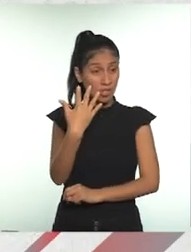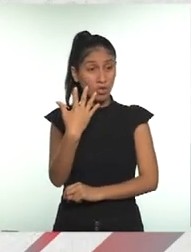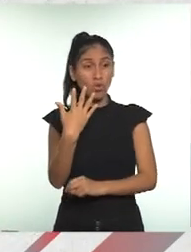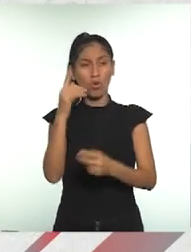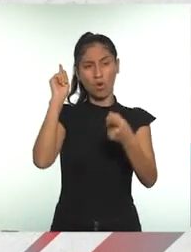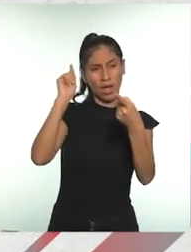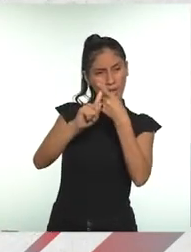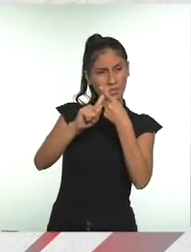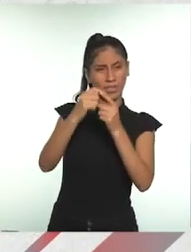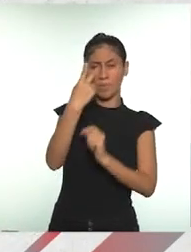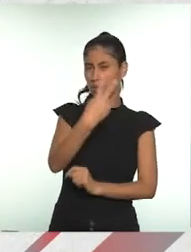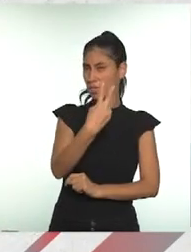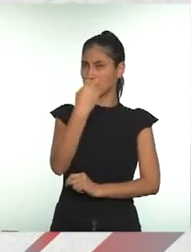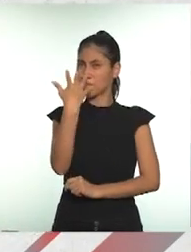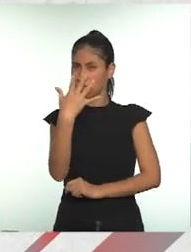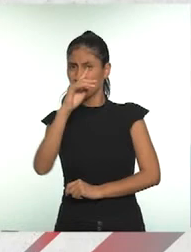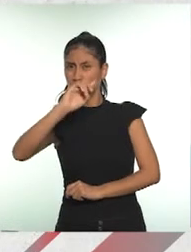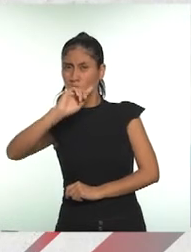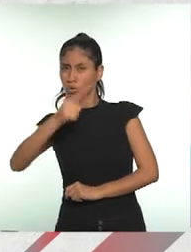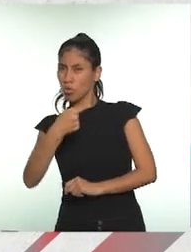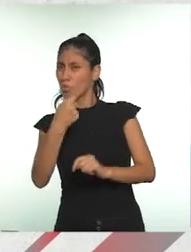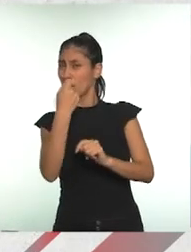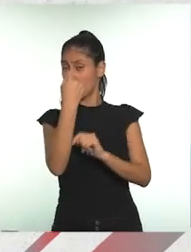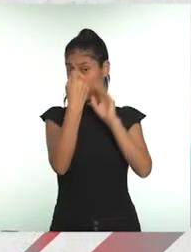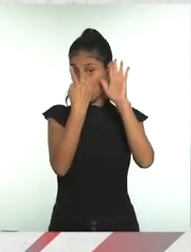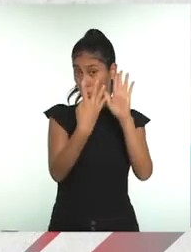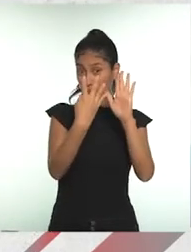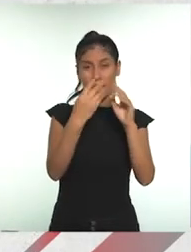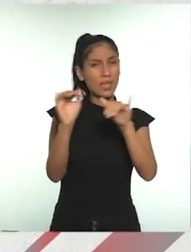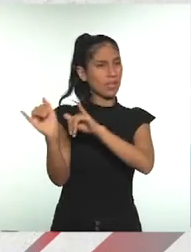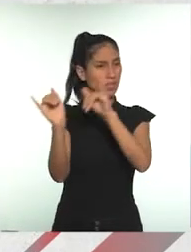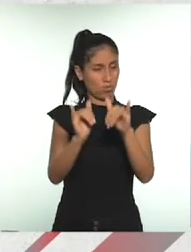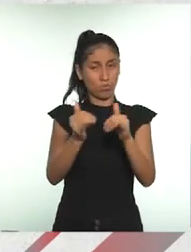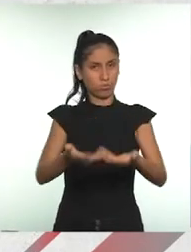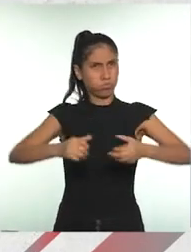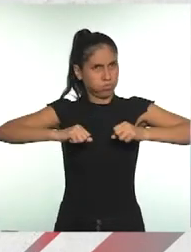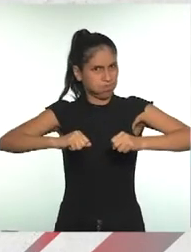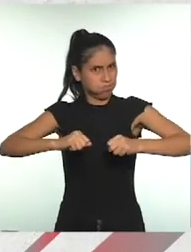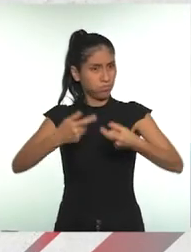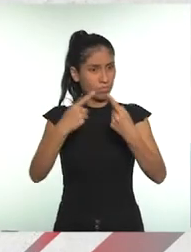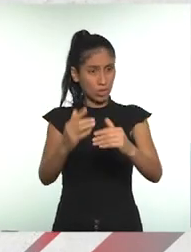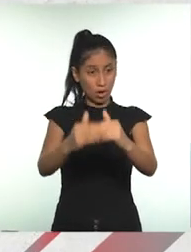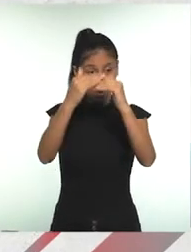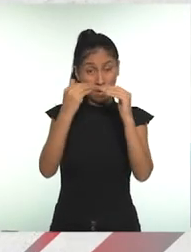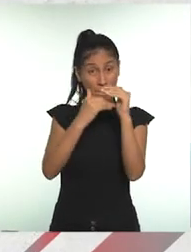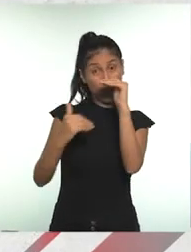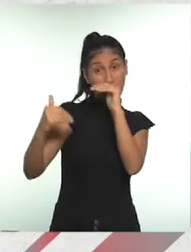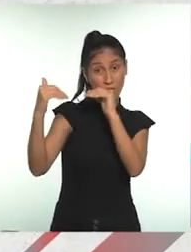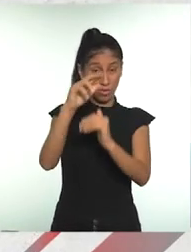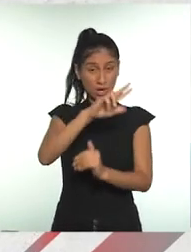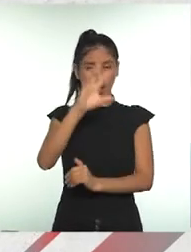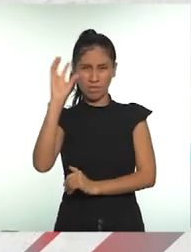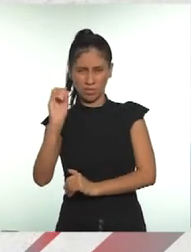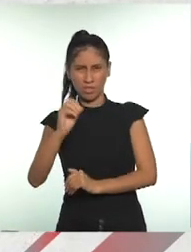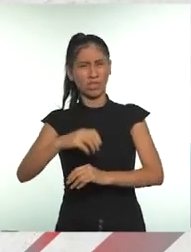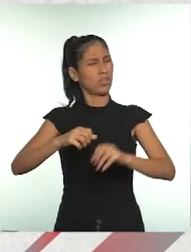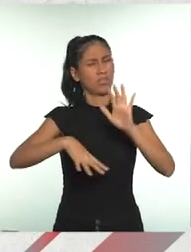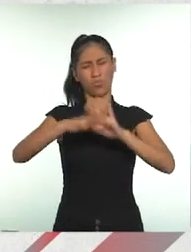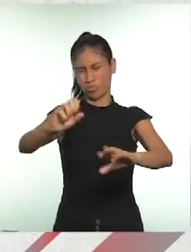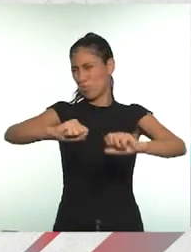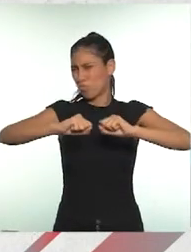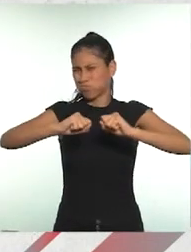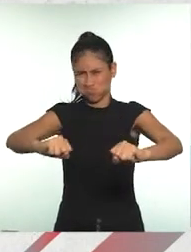considera sobrepeso y mayor o igual a 30 es obesidad. A su vez, la obesidad tiene tres